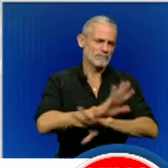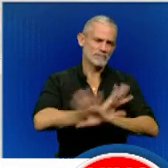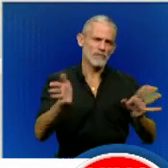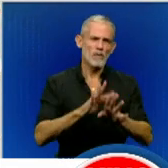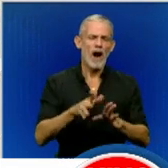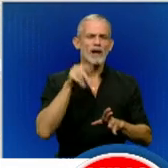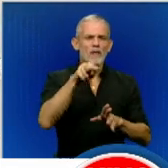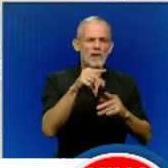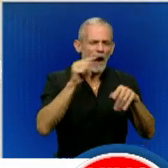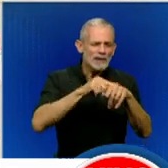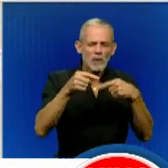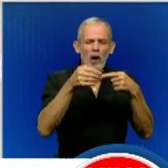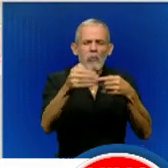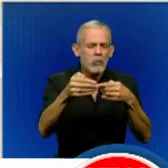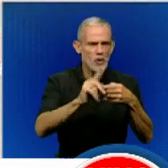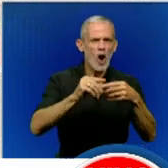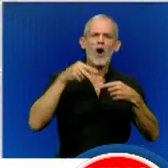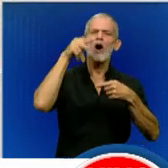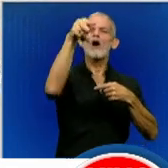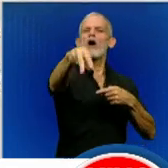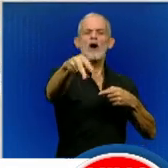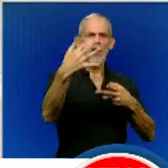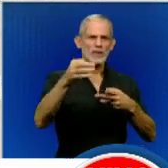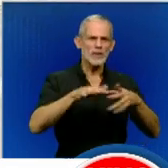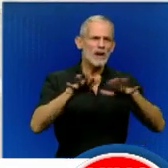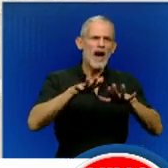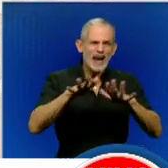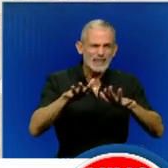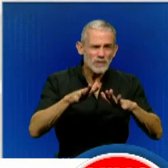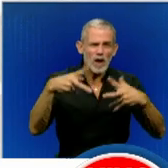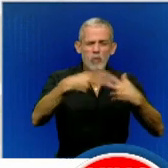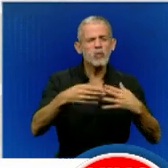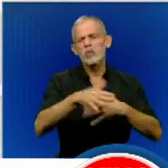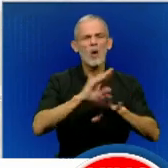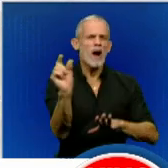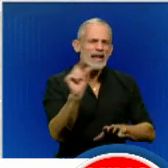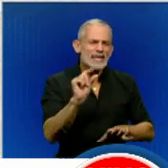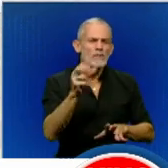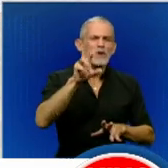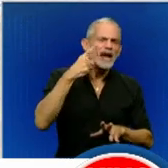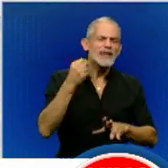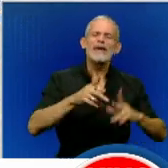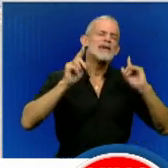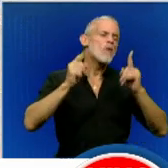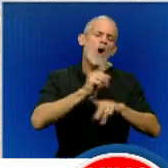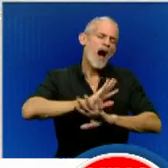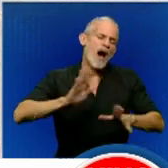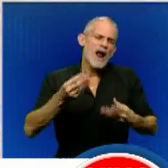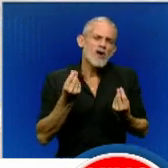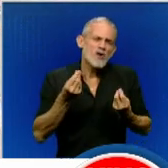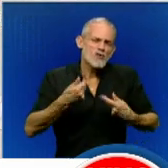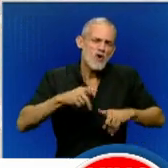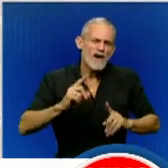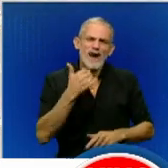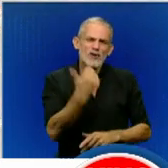de mirar el corto plazo que deje de suspender actividades porque transitoriamente no resultan y que pueda